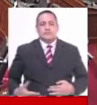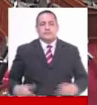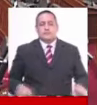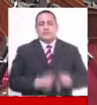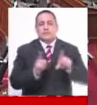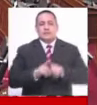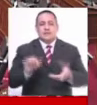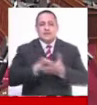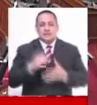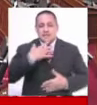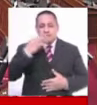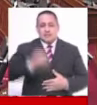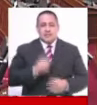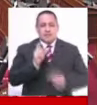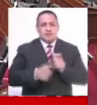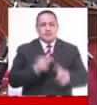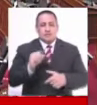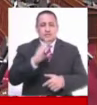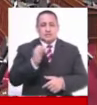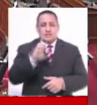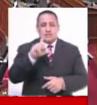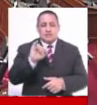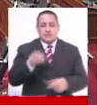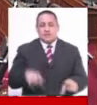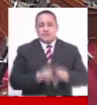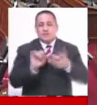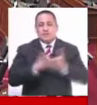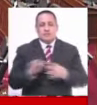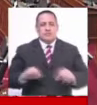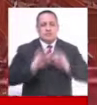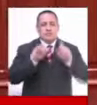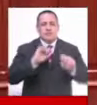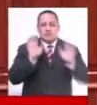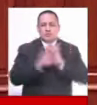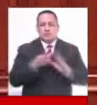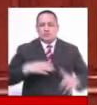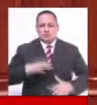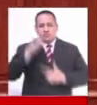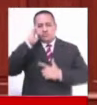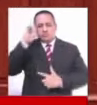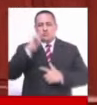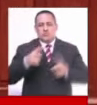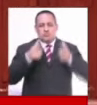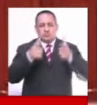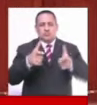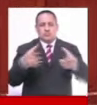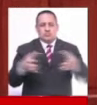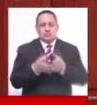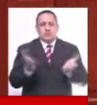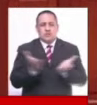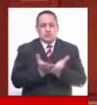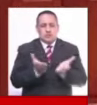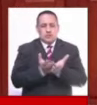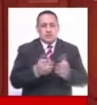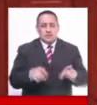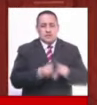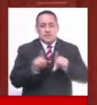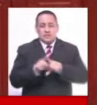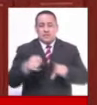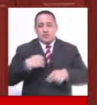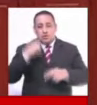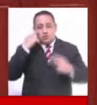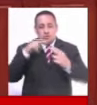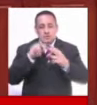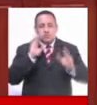En realidad, lo que somos civilistas y en algún momento hemos cuestionado el militarismo y la militarización de la escuela, debemos reconocer,